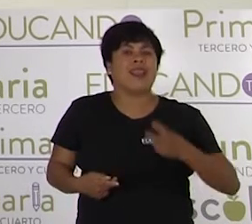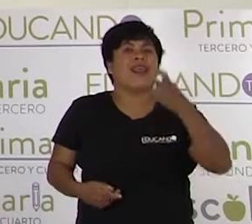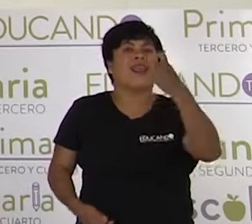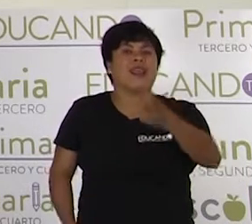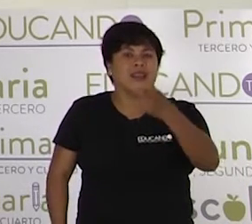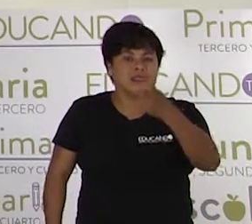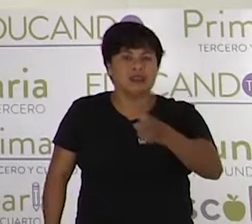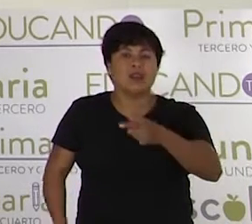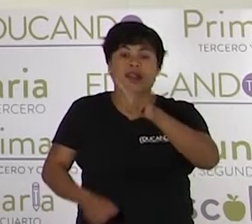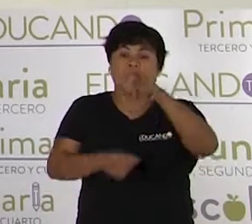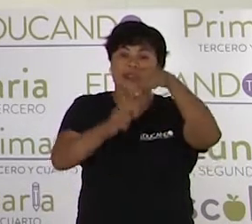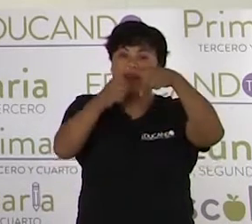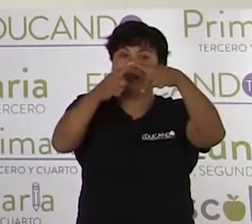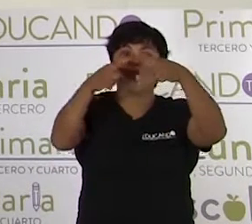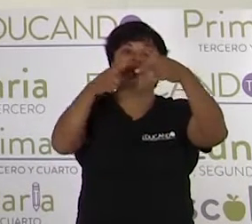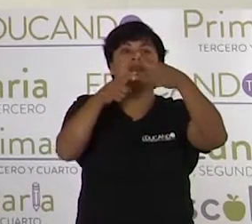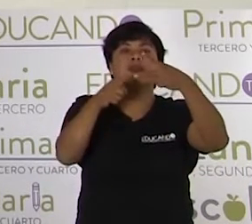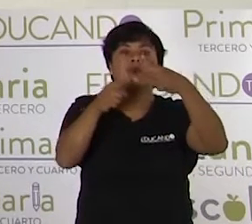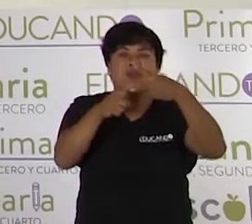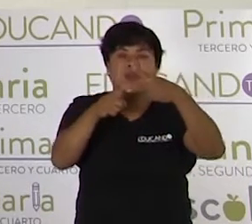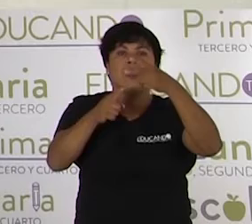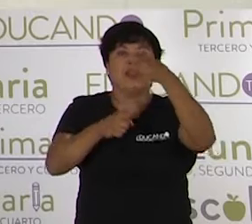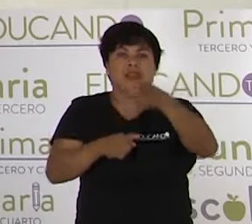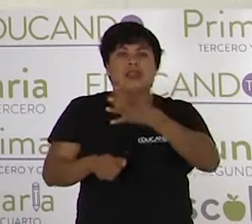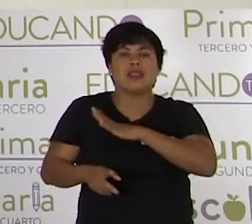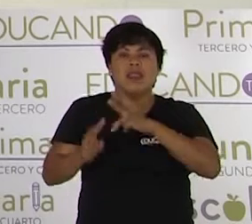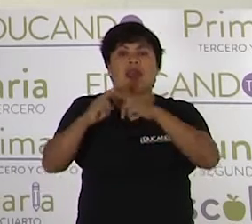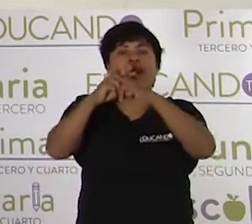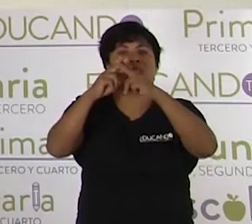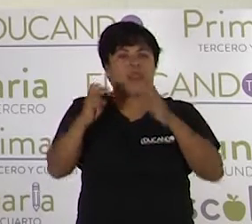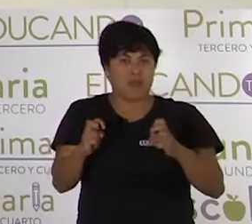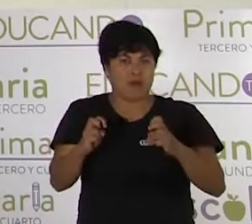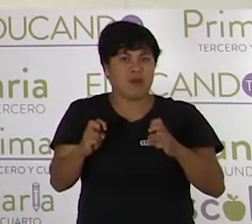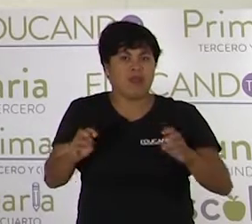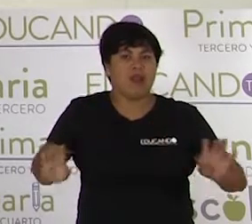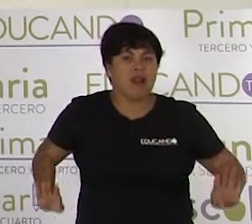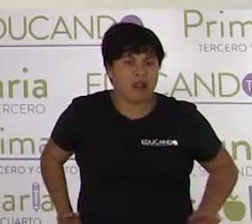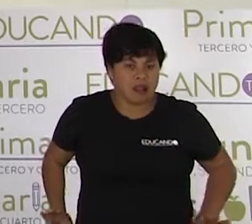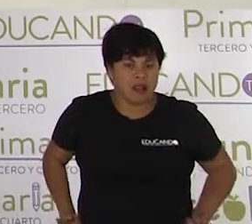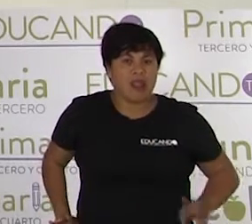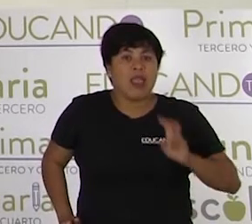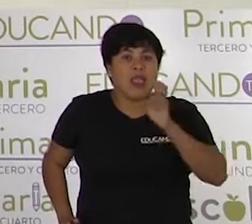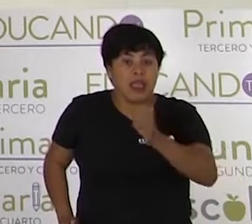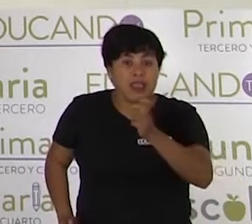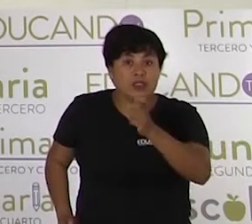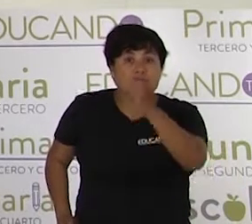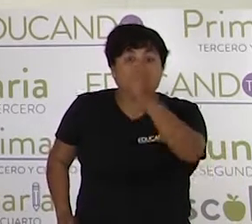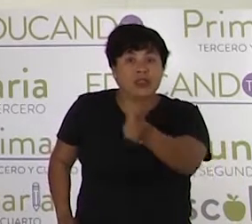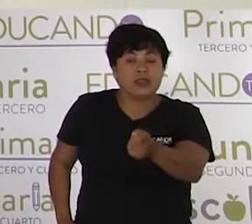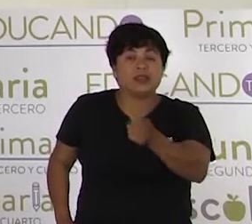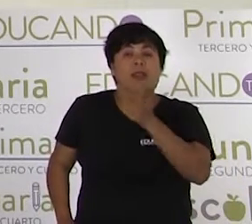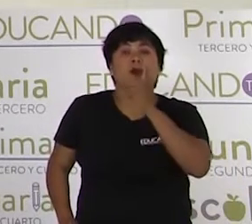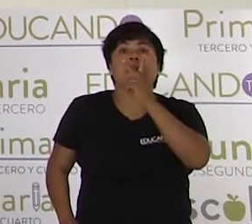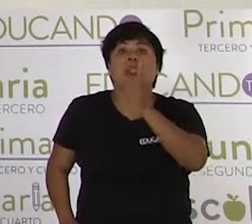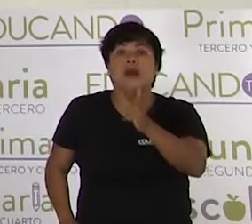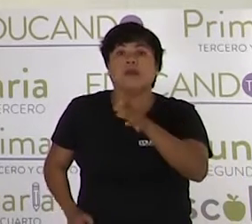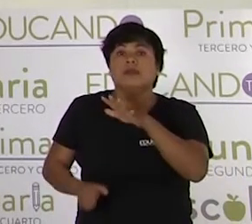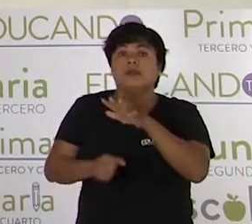Exacto, la segunda tiene un adjetivo calificativo y es justamente la